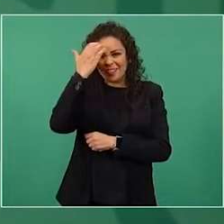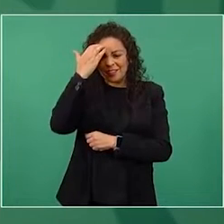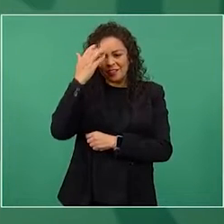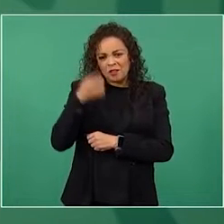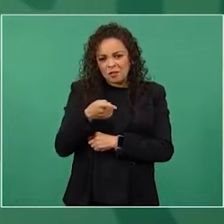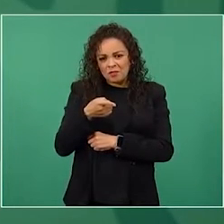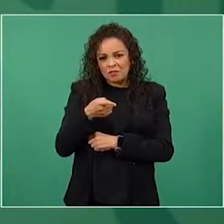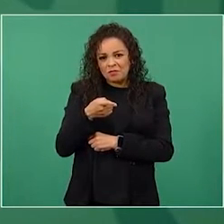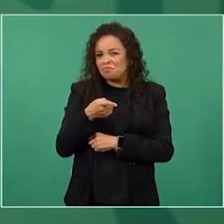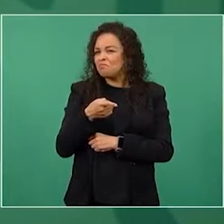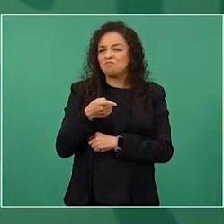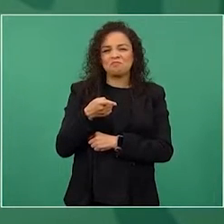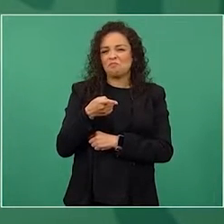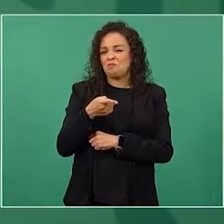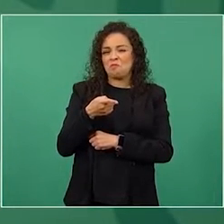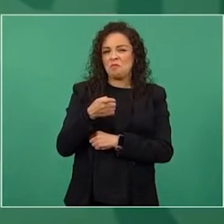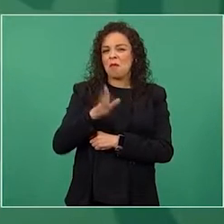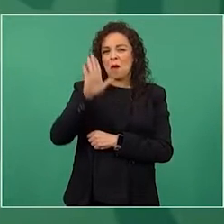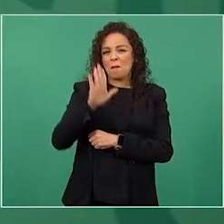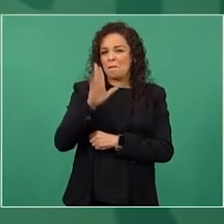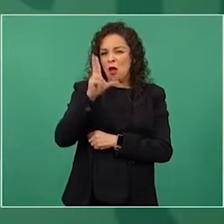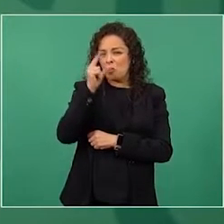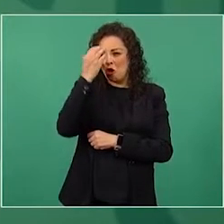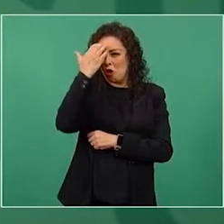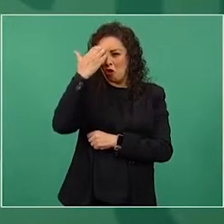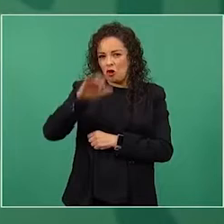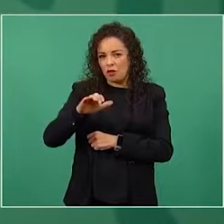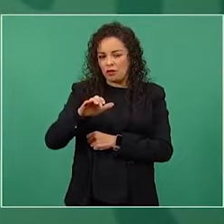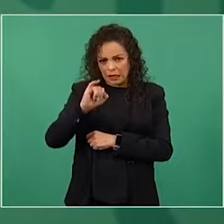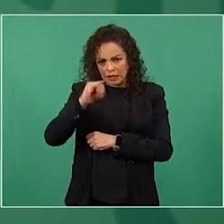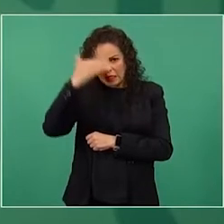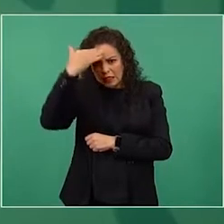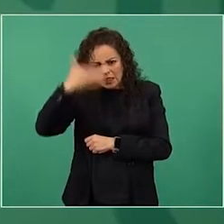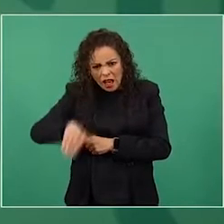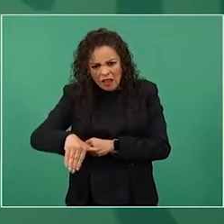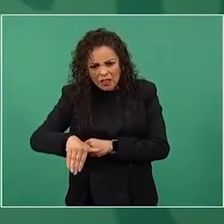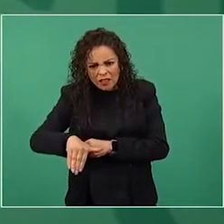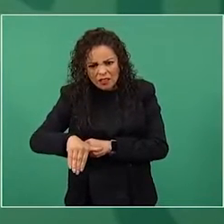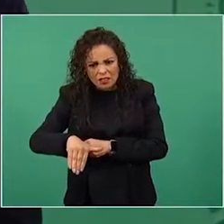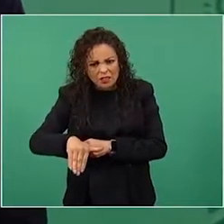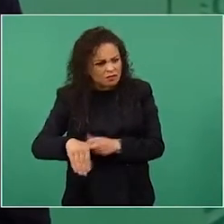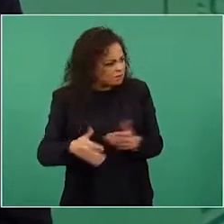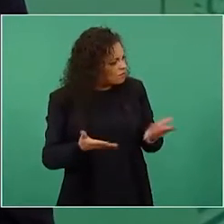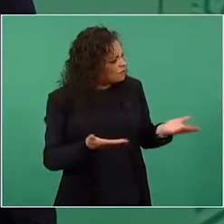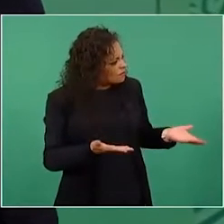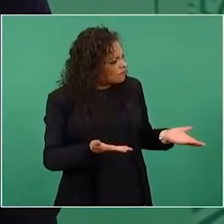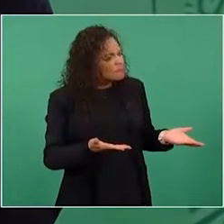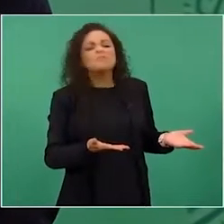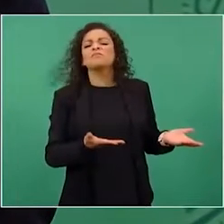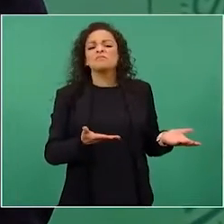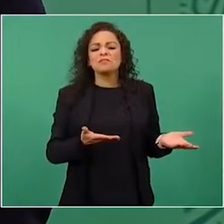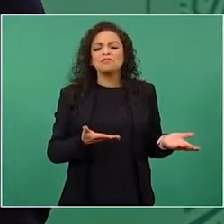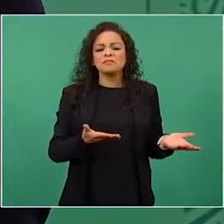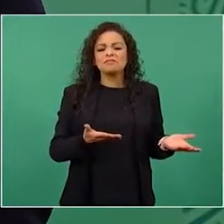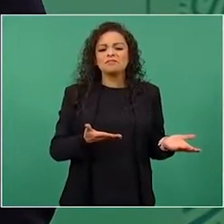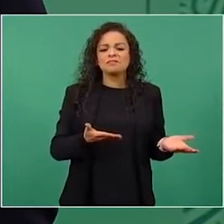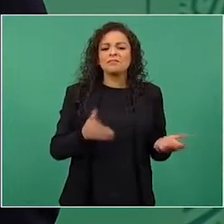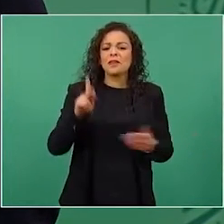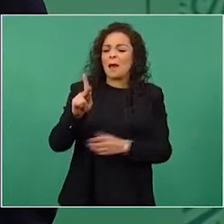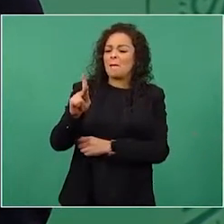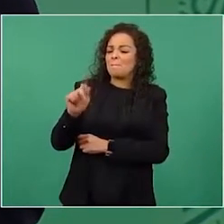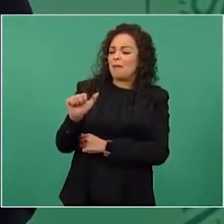definen bien. ¿Sí lo saben? Un comparsa. Sí. Un palero. Un palero. Pero